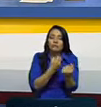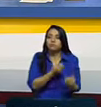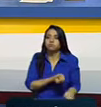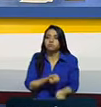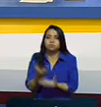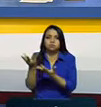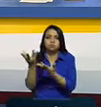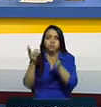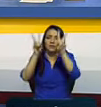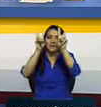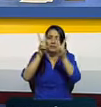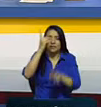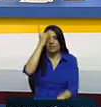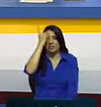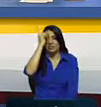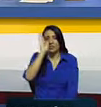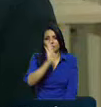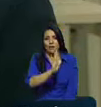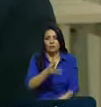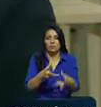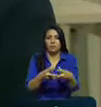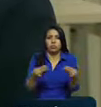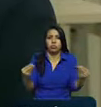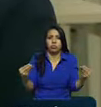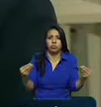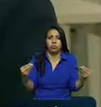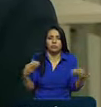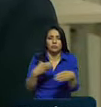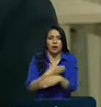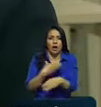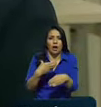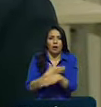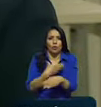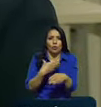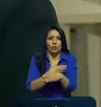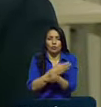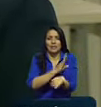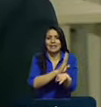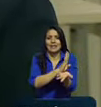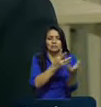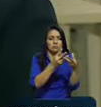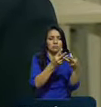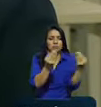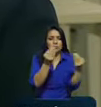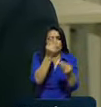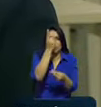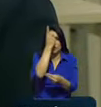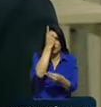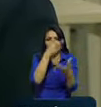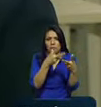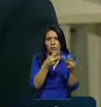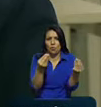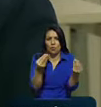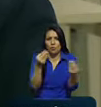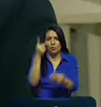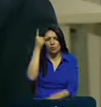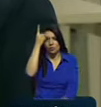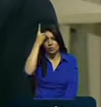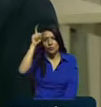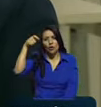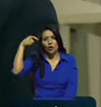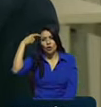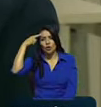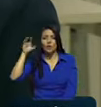de esta deuda que desaparece de los balances del Instituto Ecuatoriano de Seguridad Social, referida a la deuda del gobierno